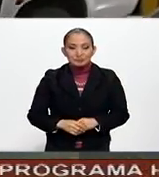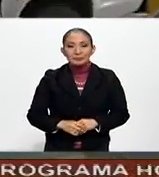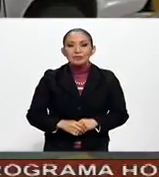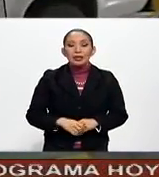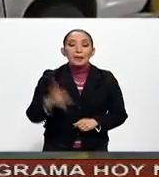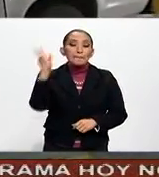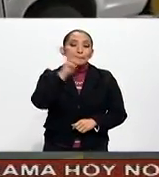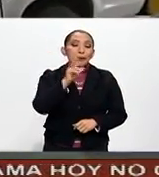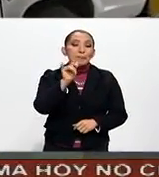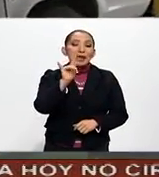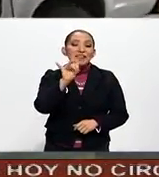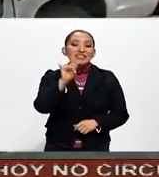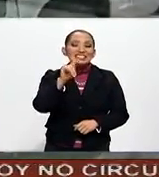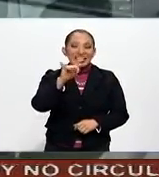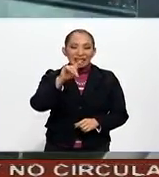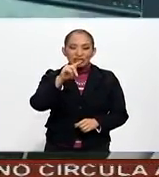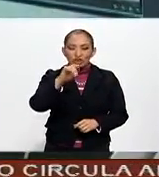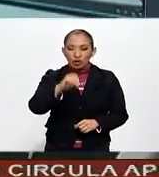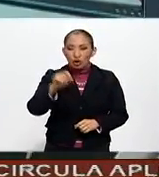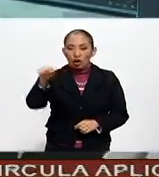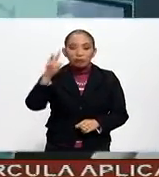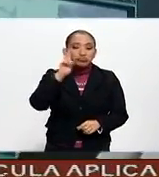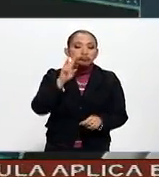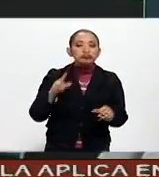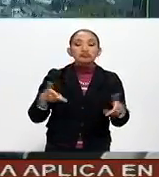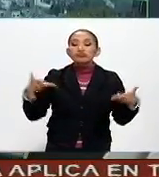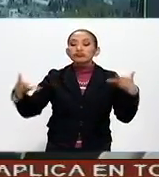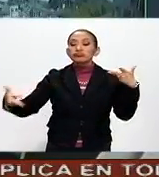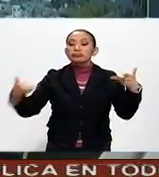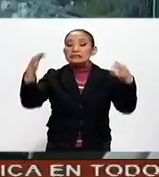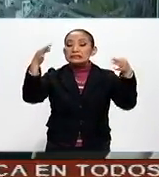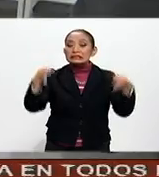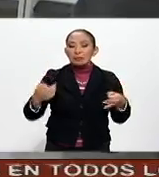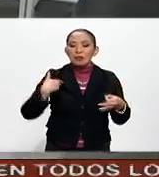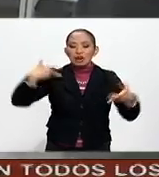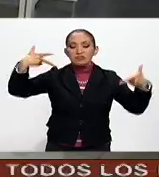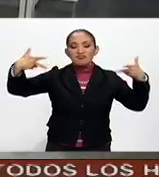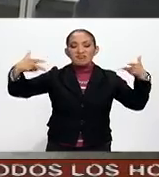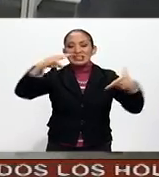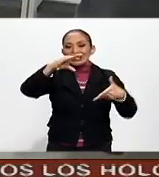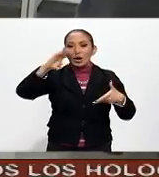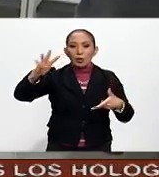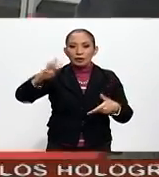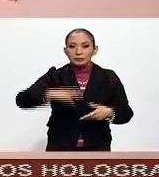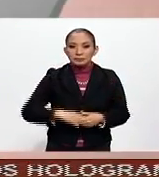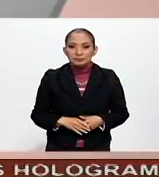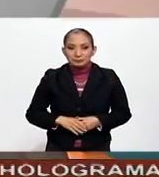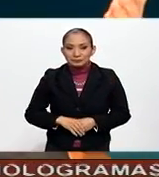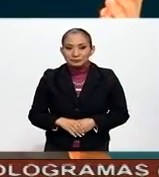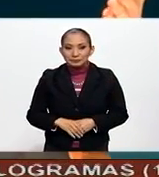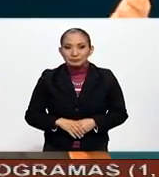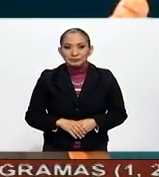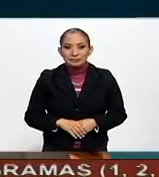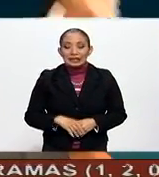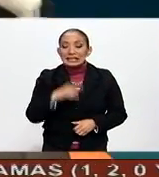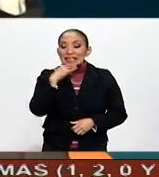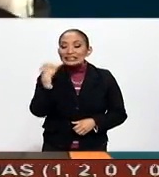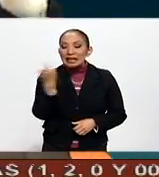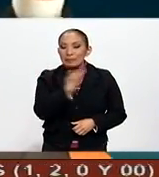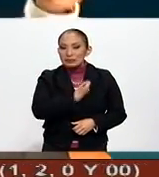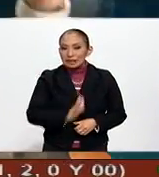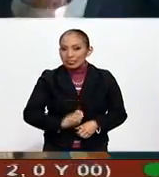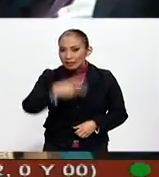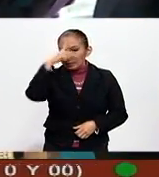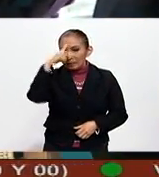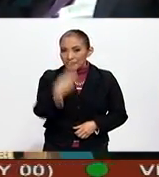Los verificentros de la Ciudad de México serán vigilados en tiempo real por las cámaras del C4. En Chile, el